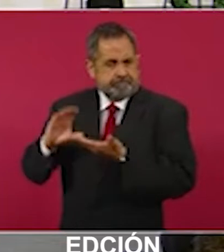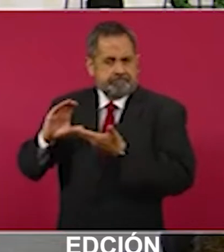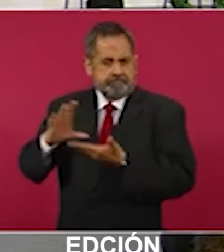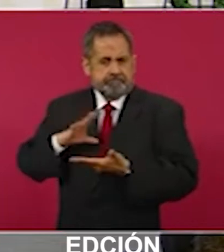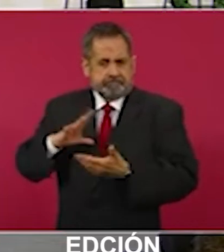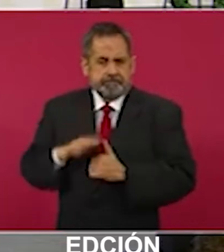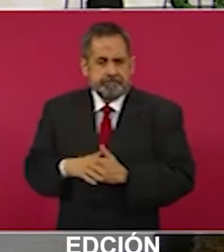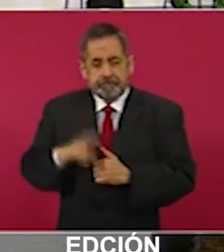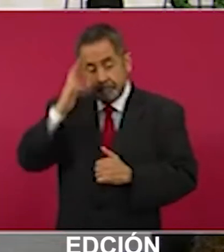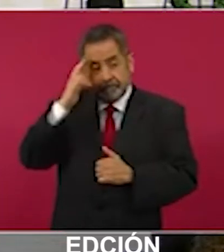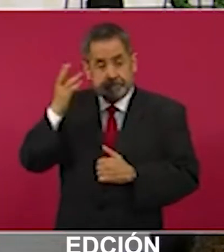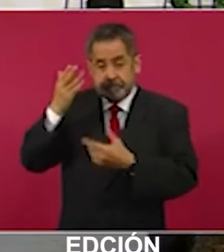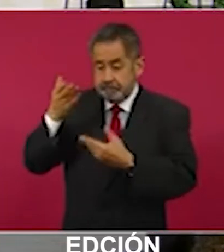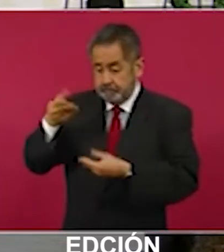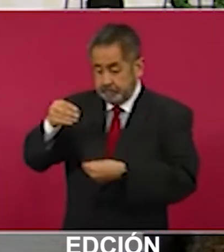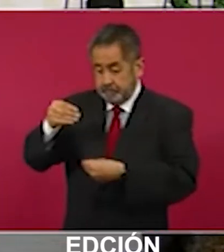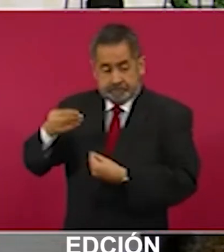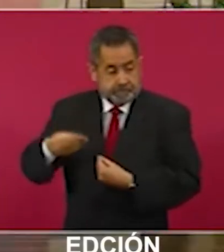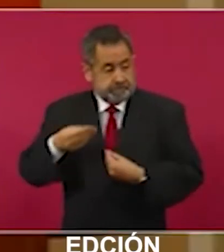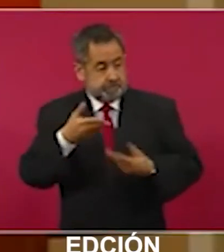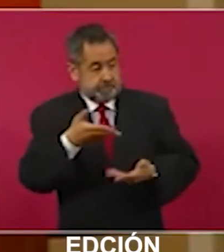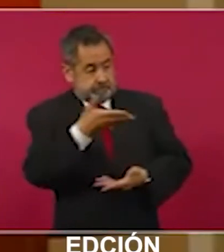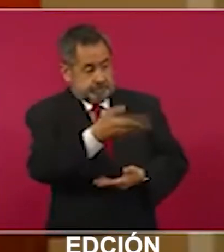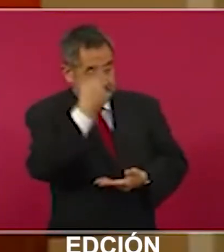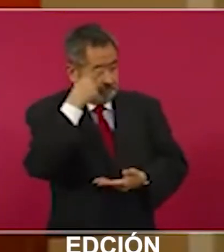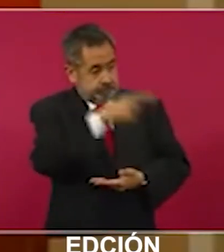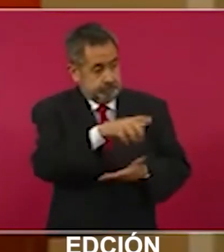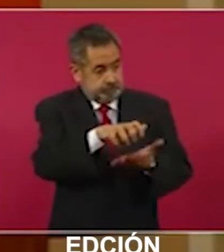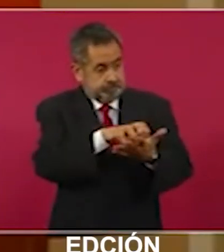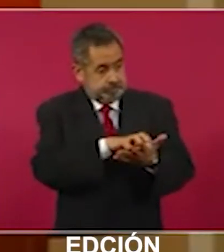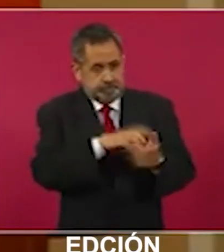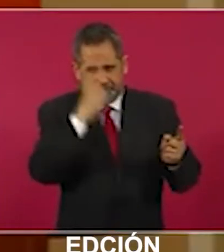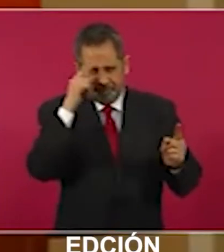de austeridad, es